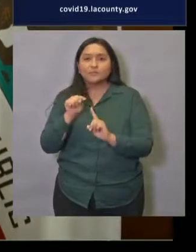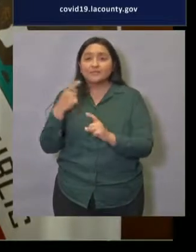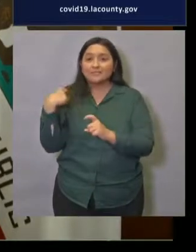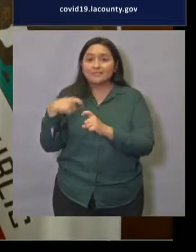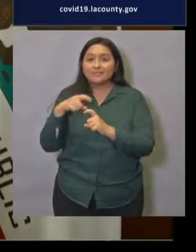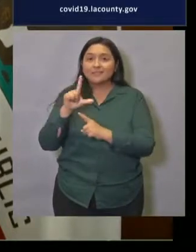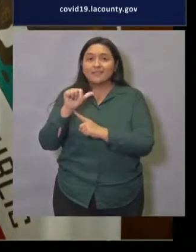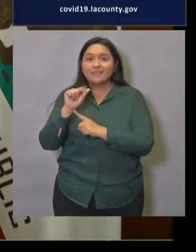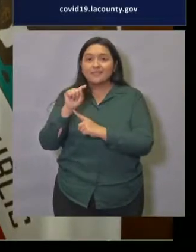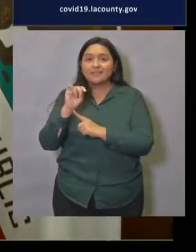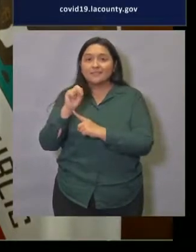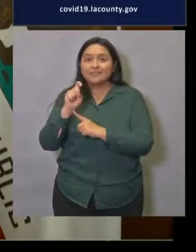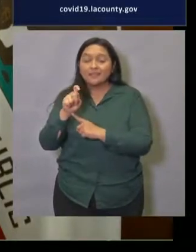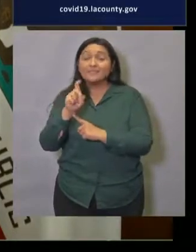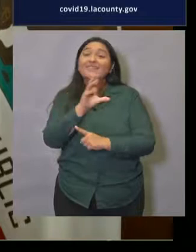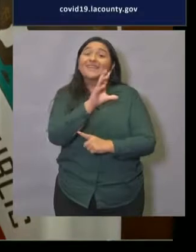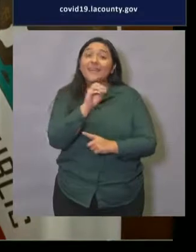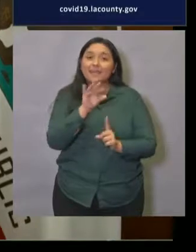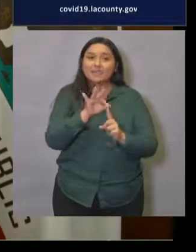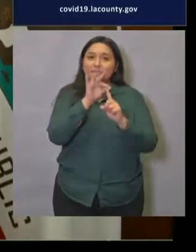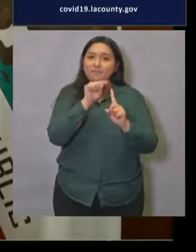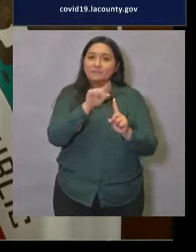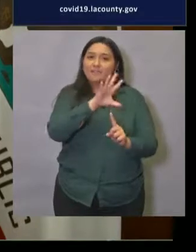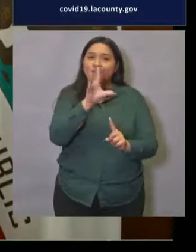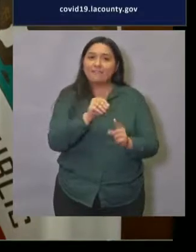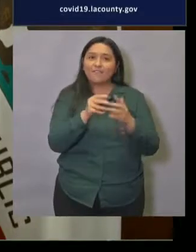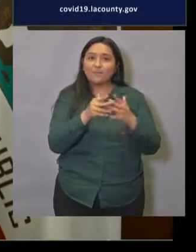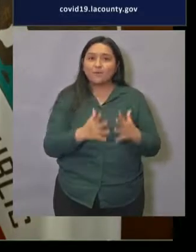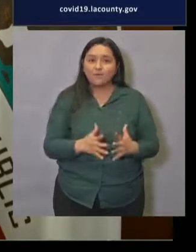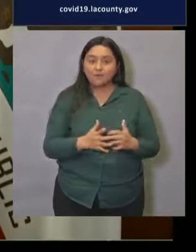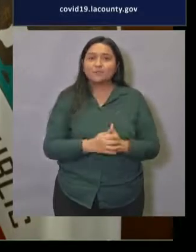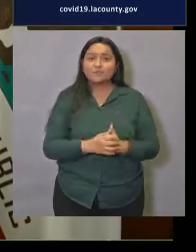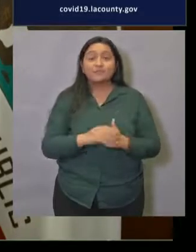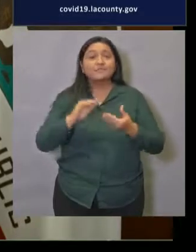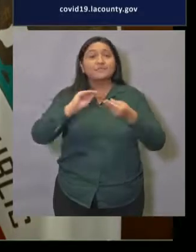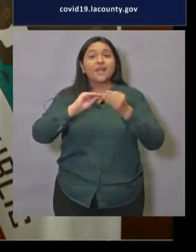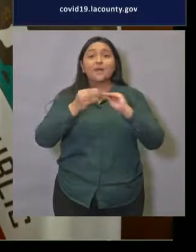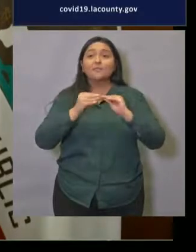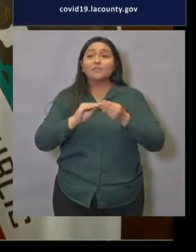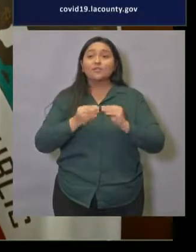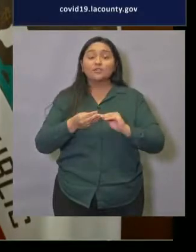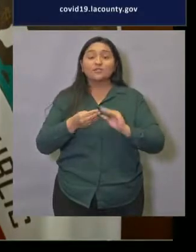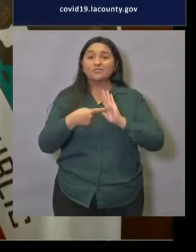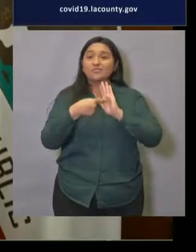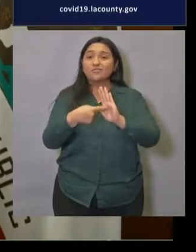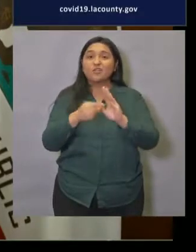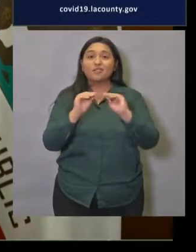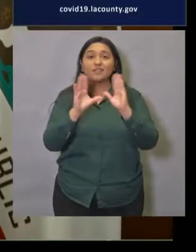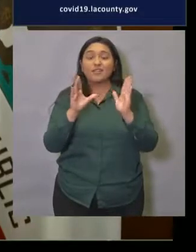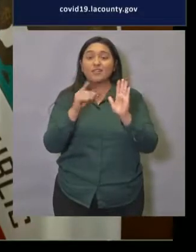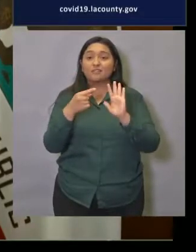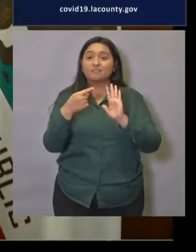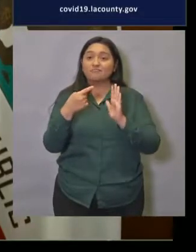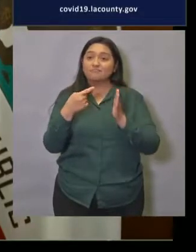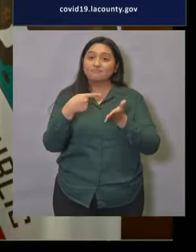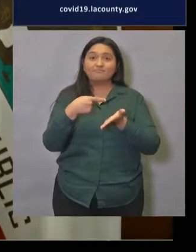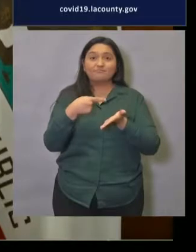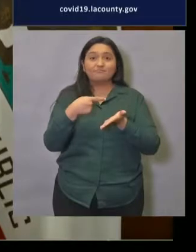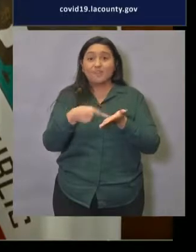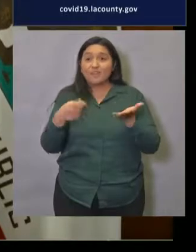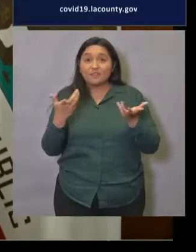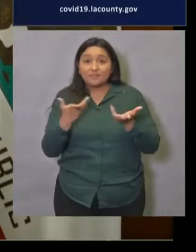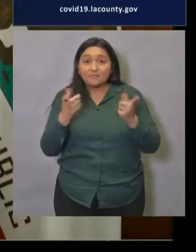los africanoamericanos. Los datos hacen claro que comunicados con altos recursos tienen